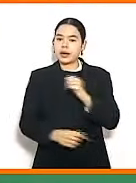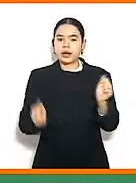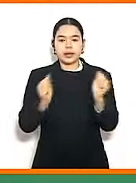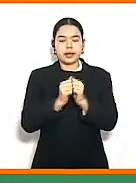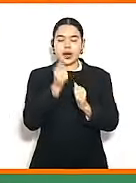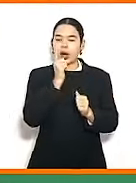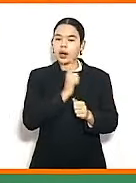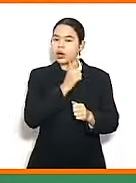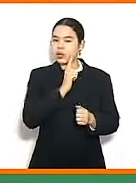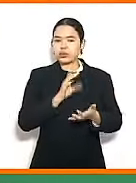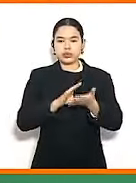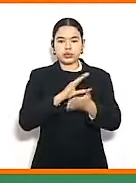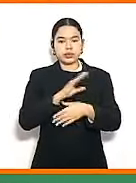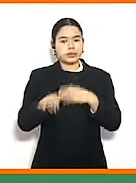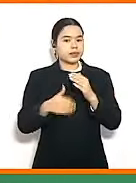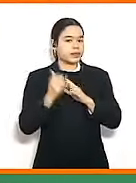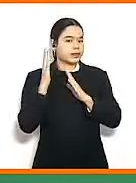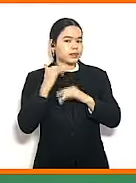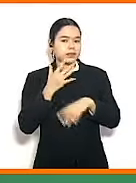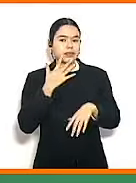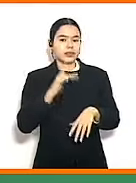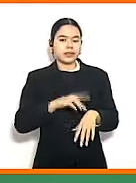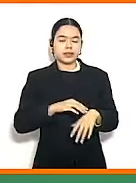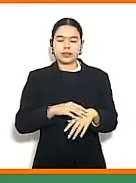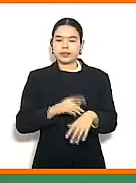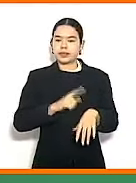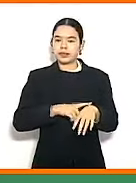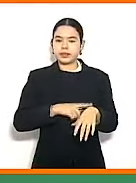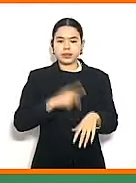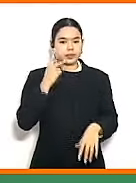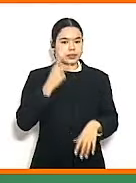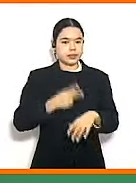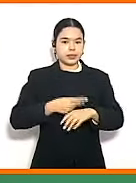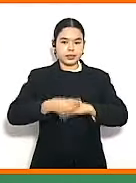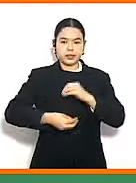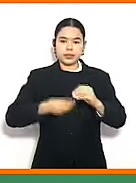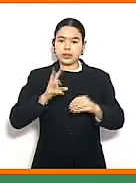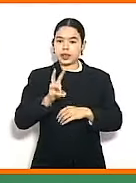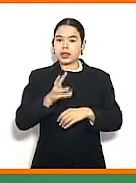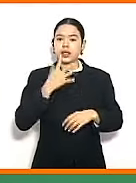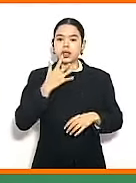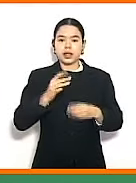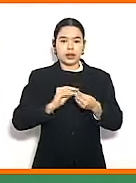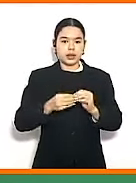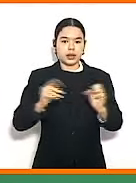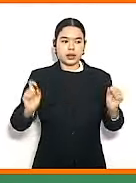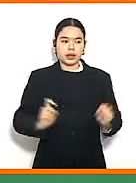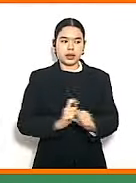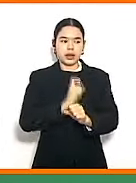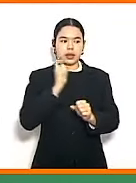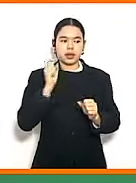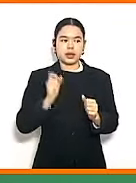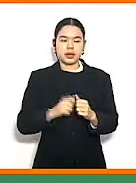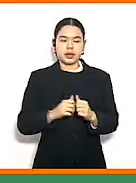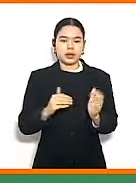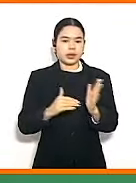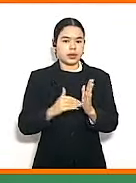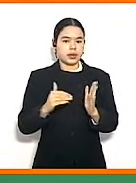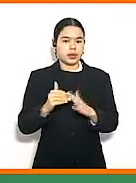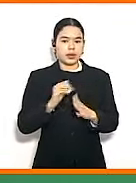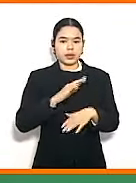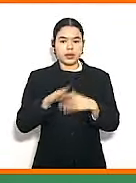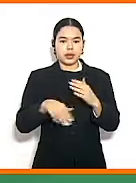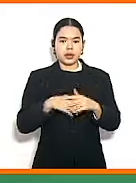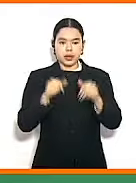Loto Super Premio. Les deseo muchísima suerte porque vamos a conocer esos 6 afortunados números millonarios.